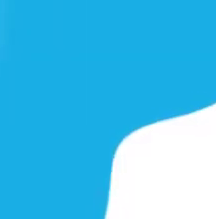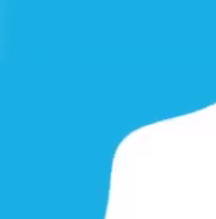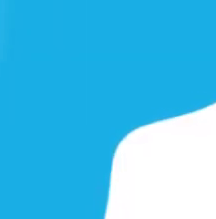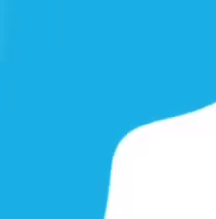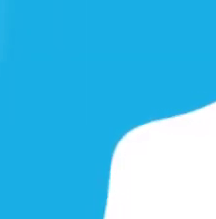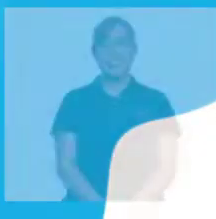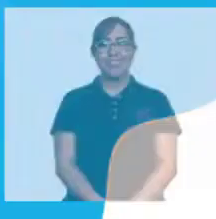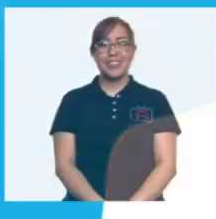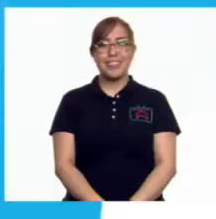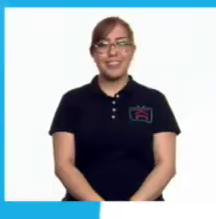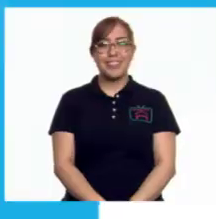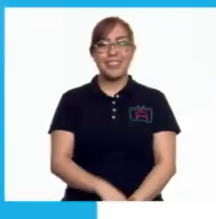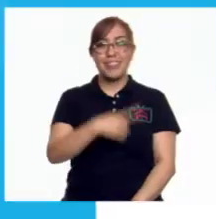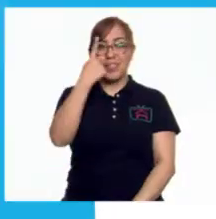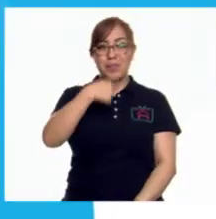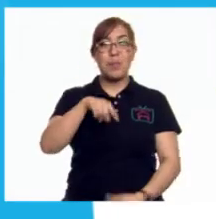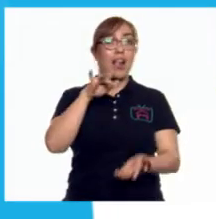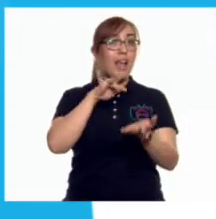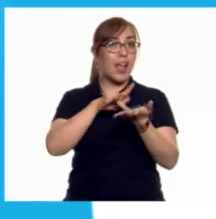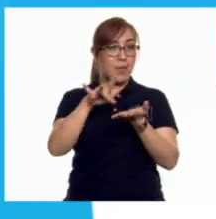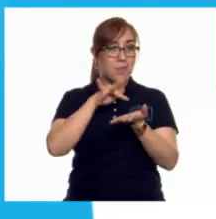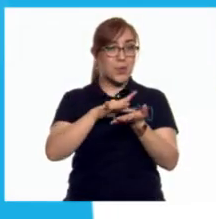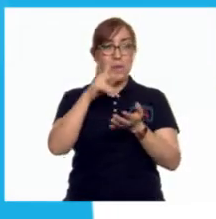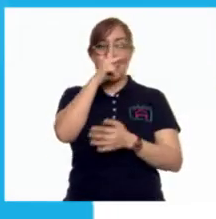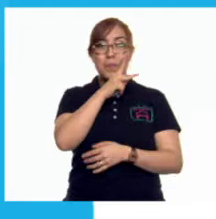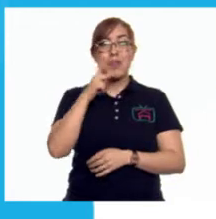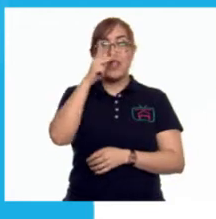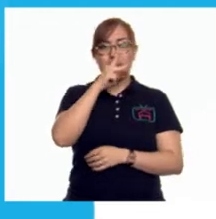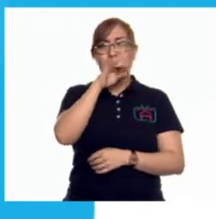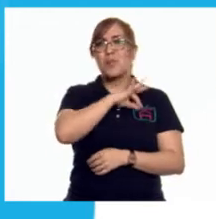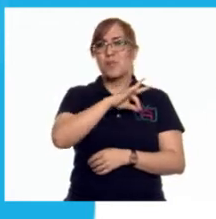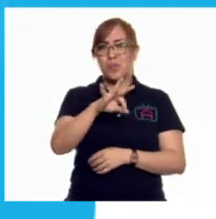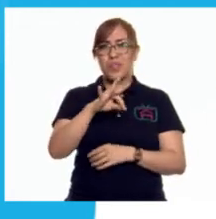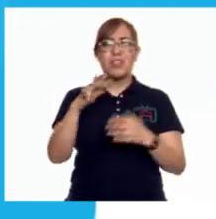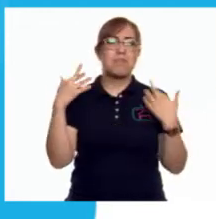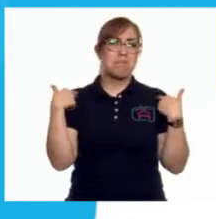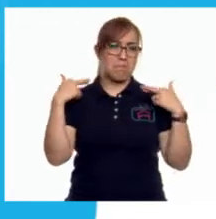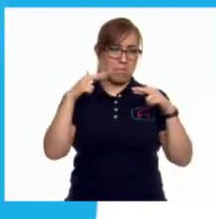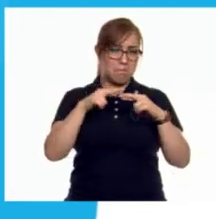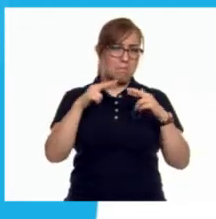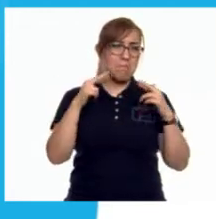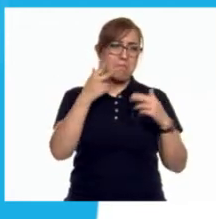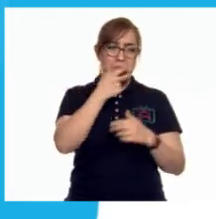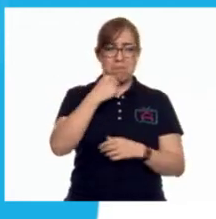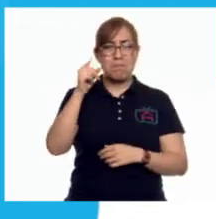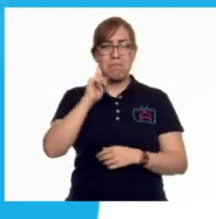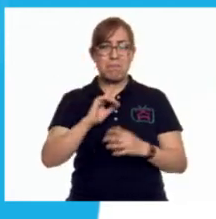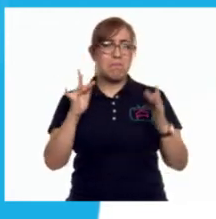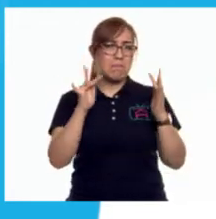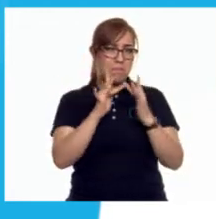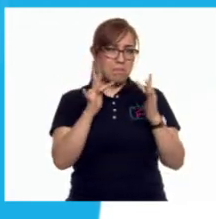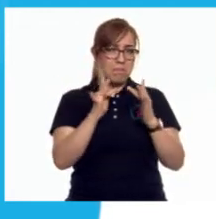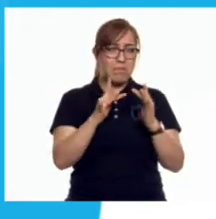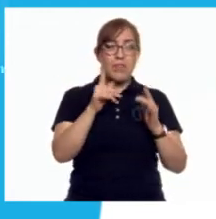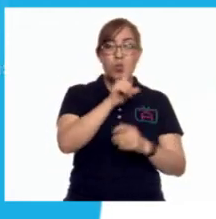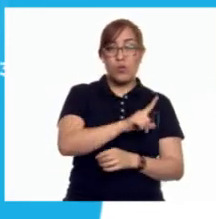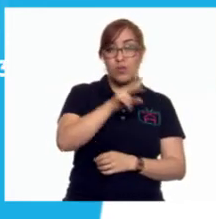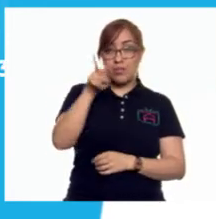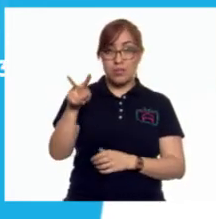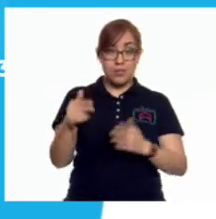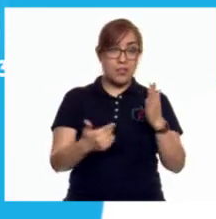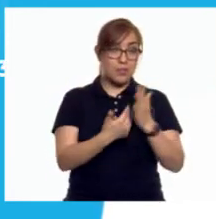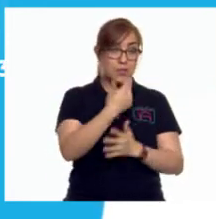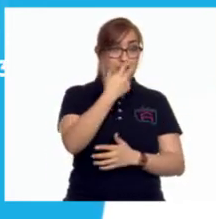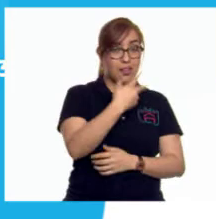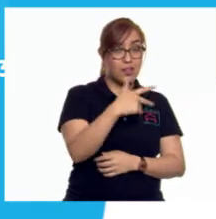Para solicitar apoyo pedagógico, comunícate con maestras y maestros de lunes a viernes de 8 a 20